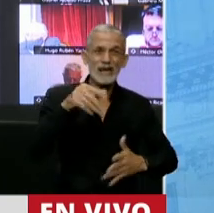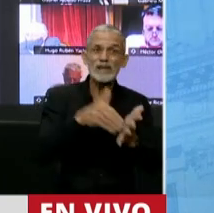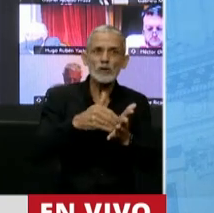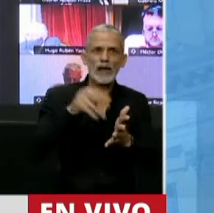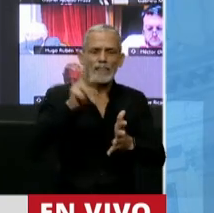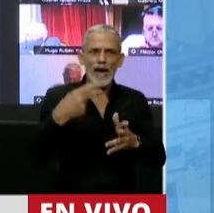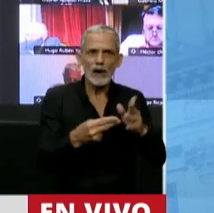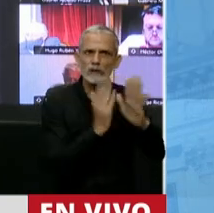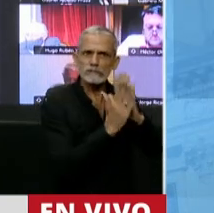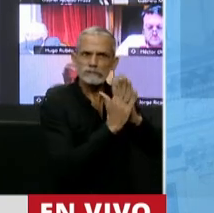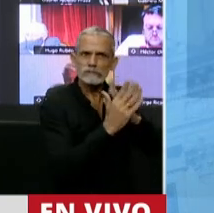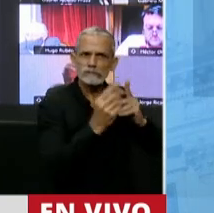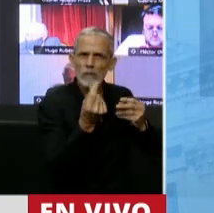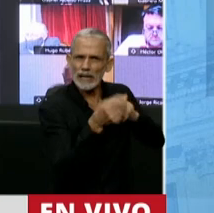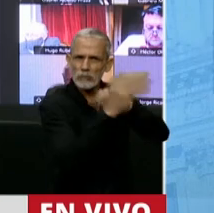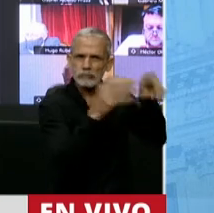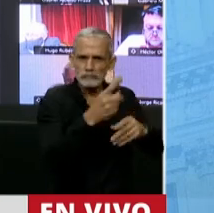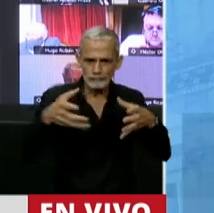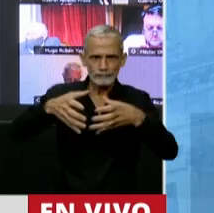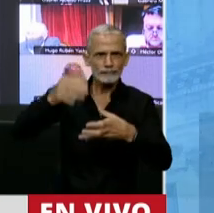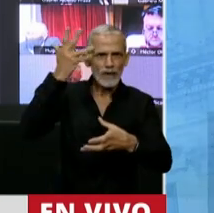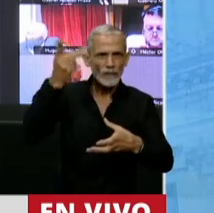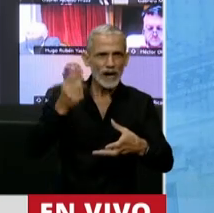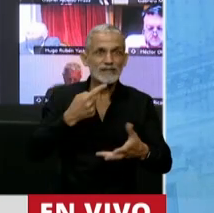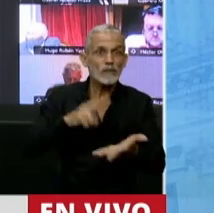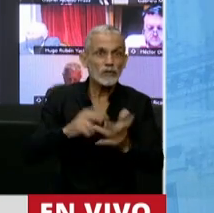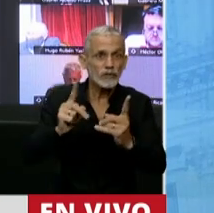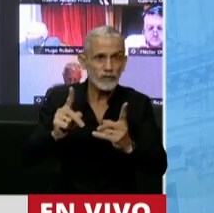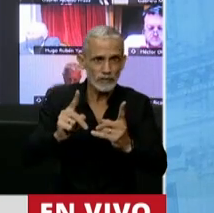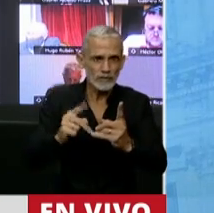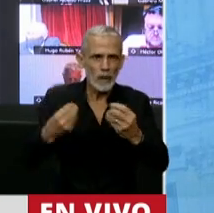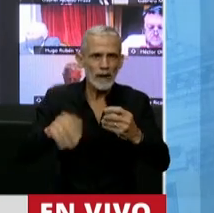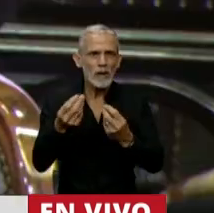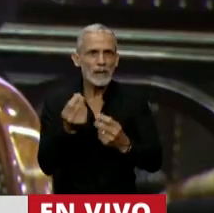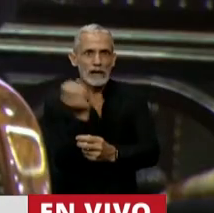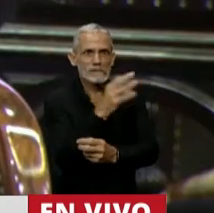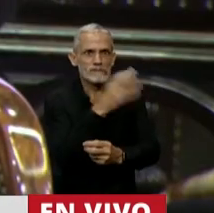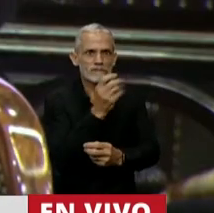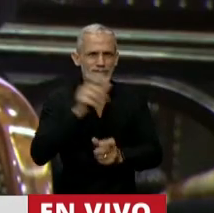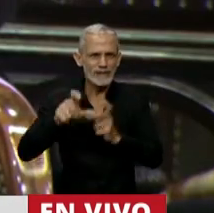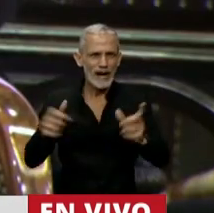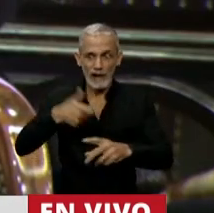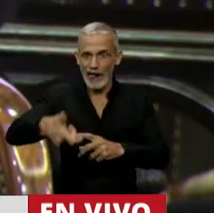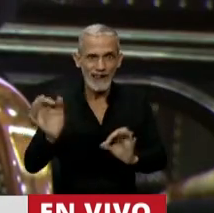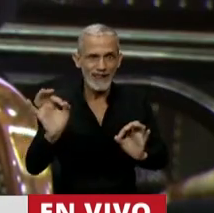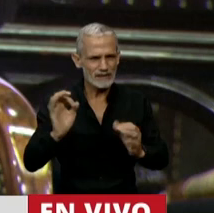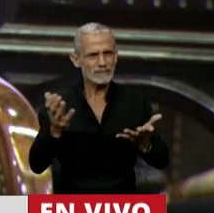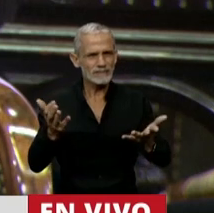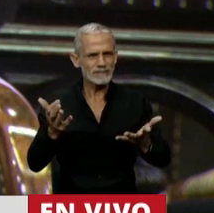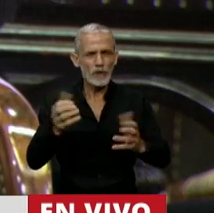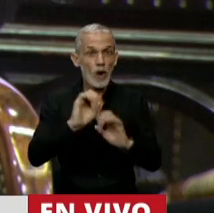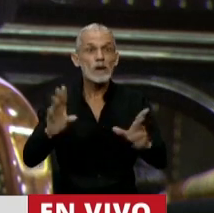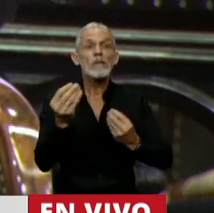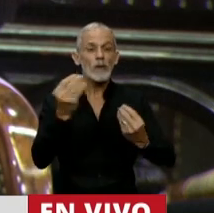euros mientras estuvo vigente dicho impuesto. Es pésimo también porque va a alejar